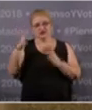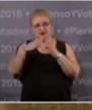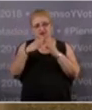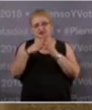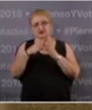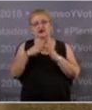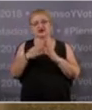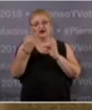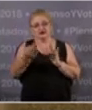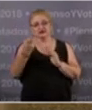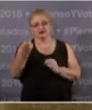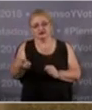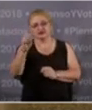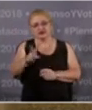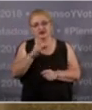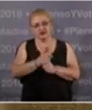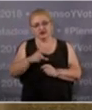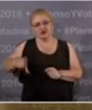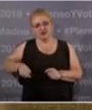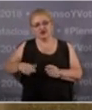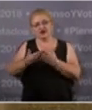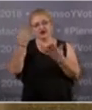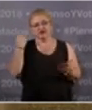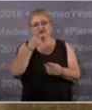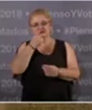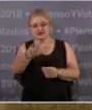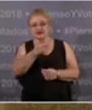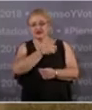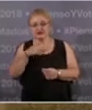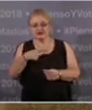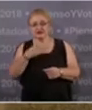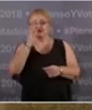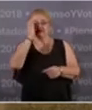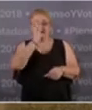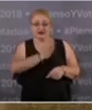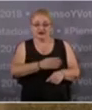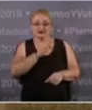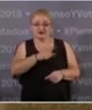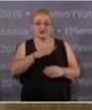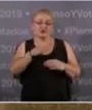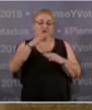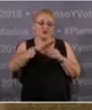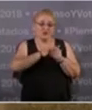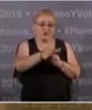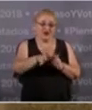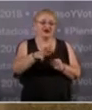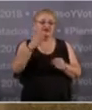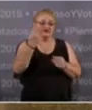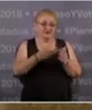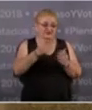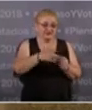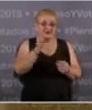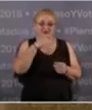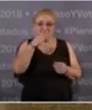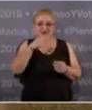Ante esta realidad, los gobiernos han privilegiado un enfoque punitivo y reactivo bajo el cual los delitos aumentan de manera proporcional a